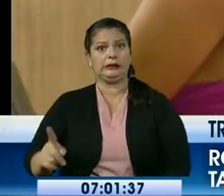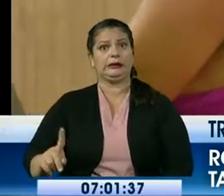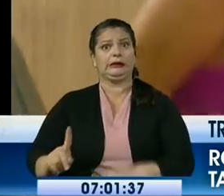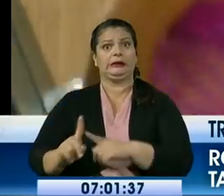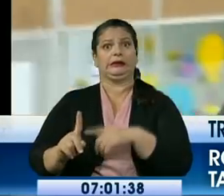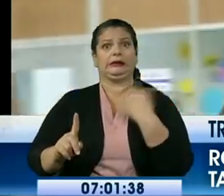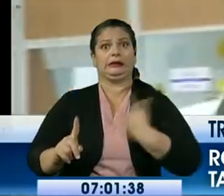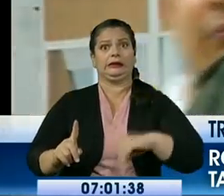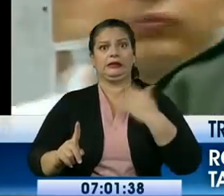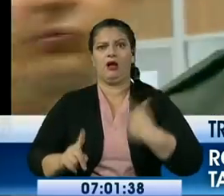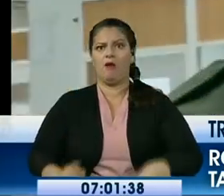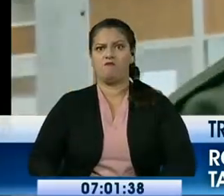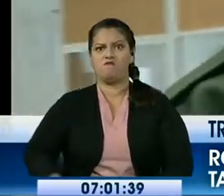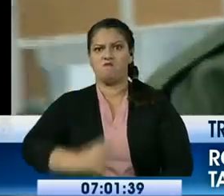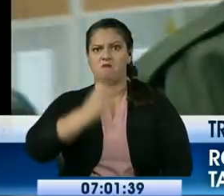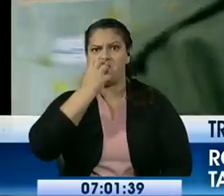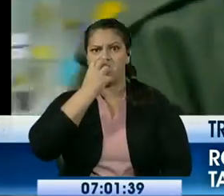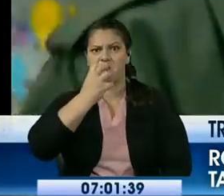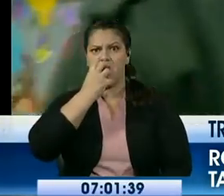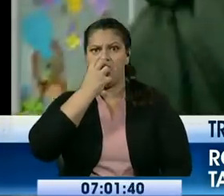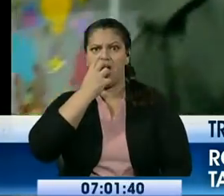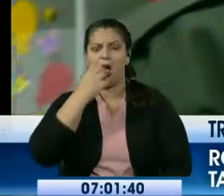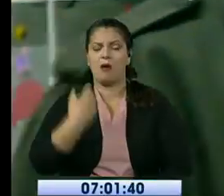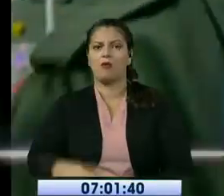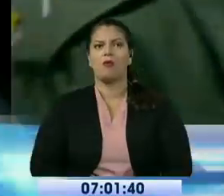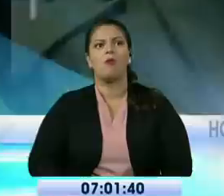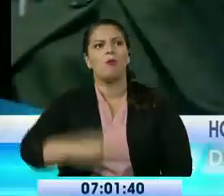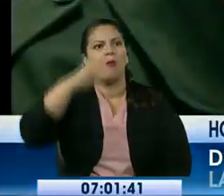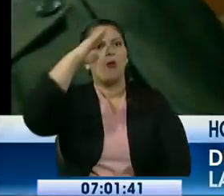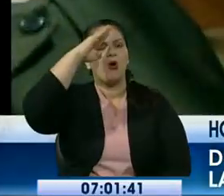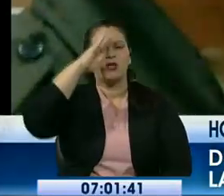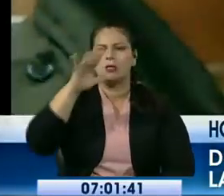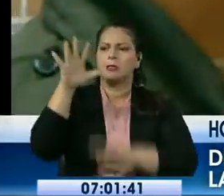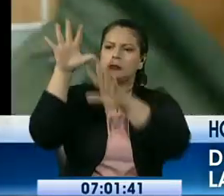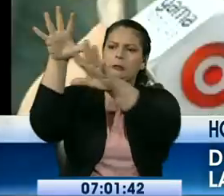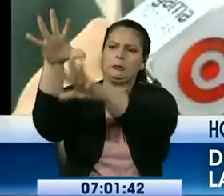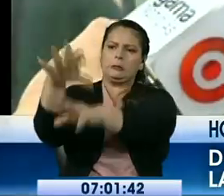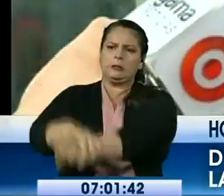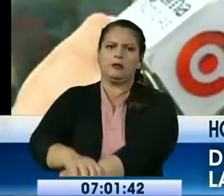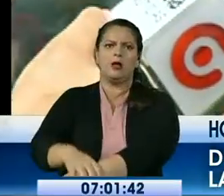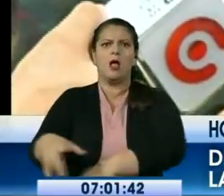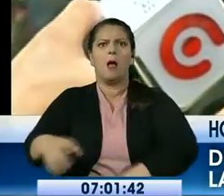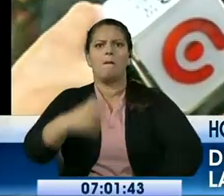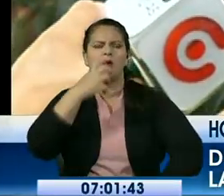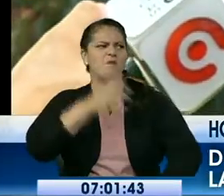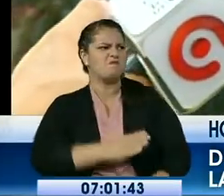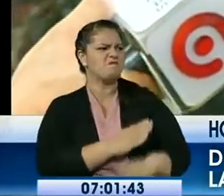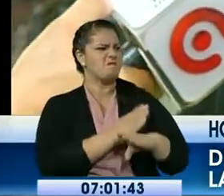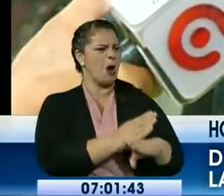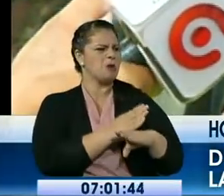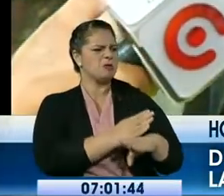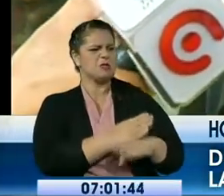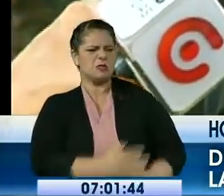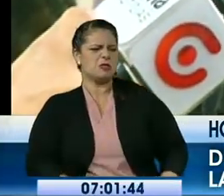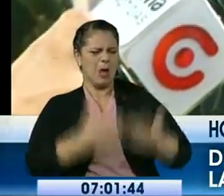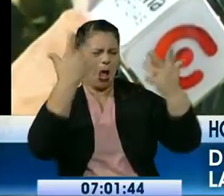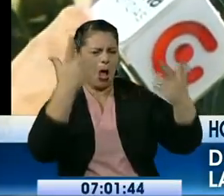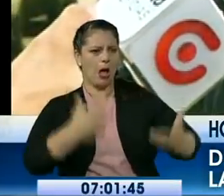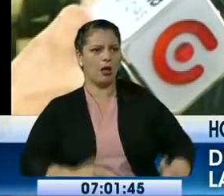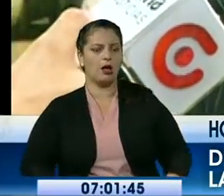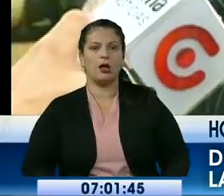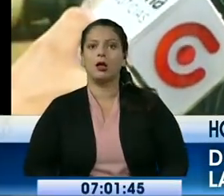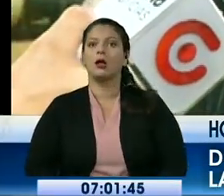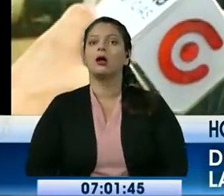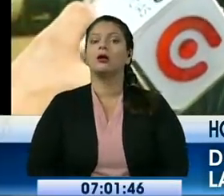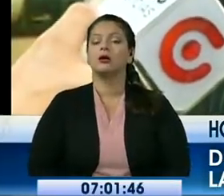asimismo puesto resistencia durante el procedimiento policial. Y la man me fue persiguiendo hasta José Aguirre y